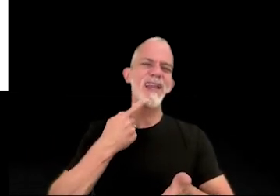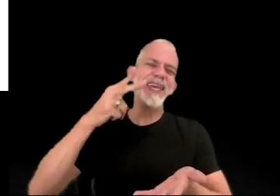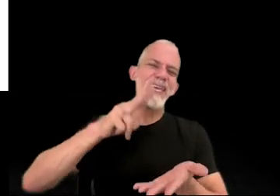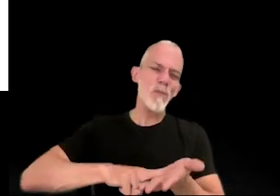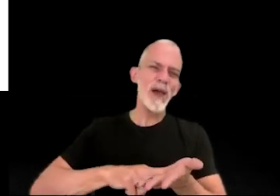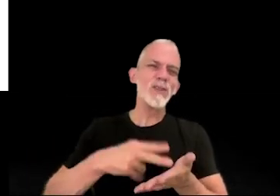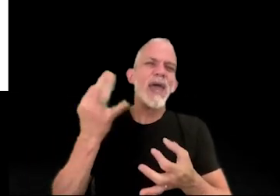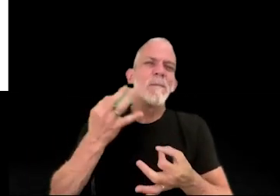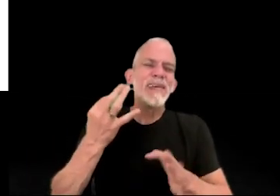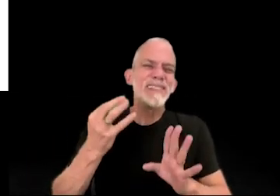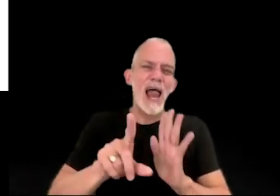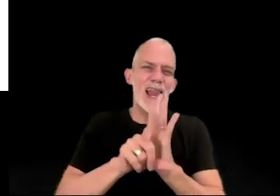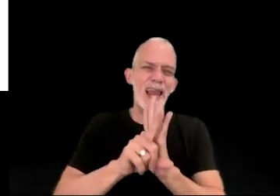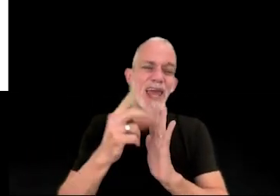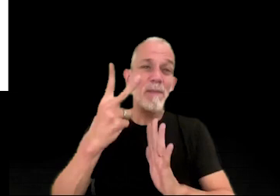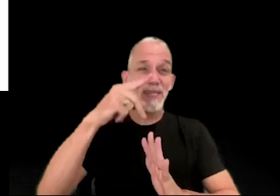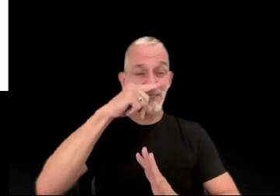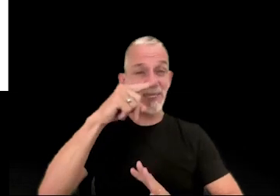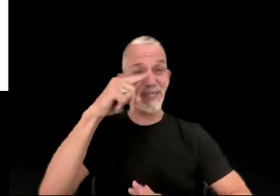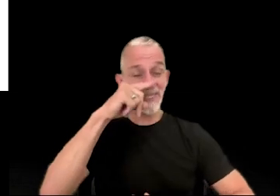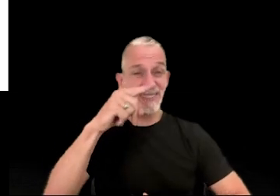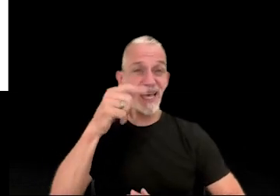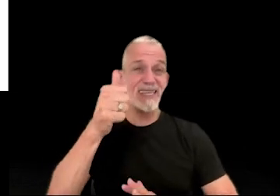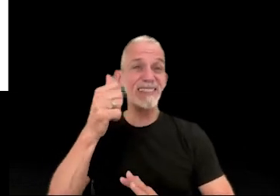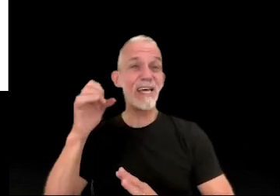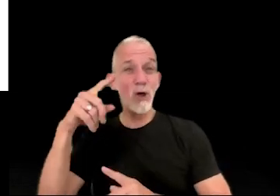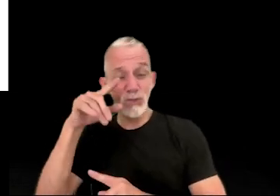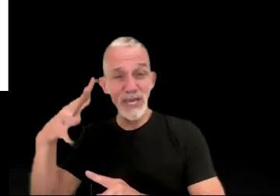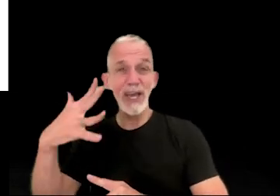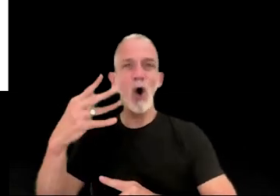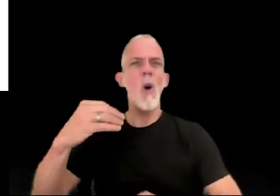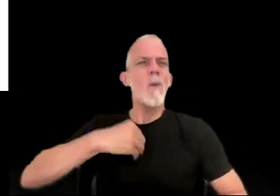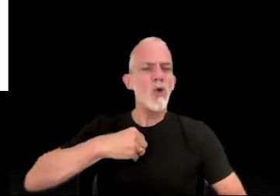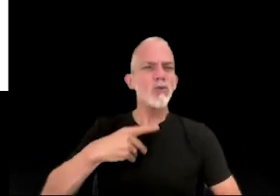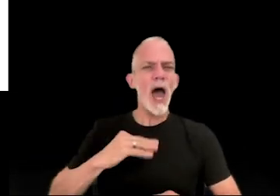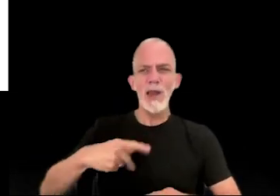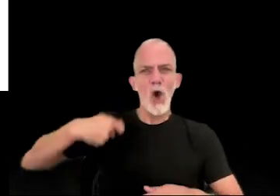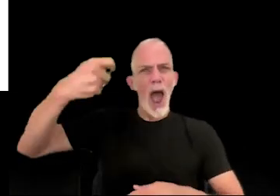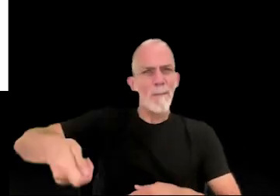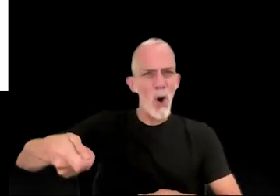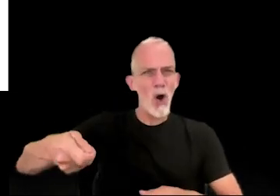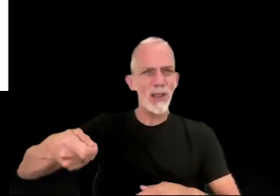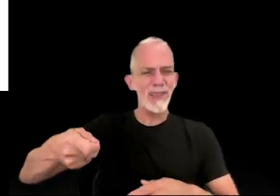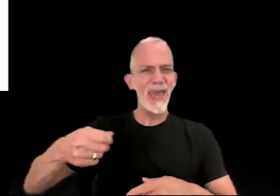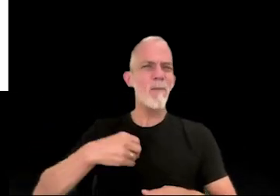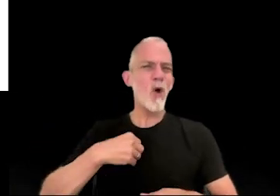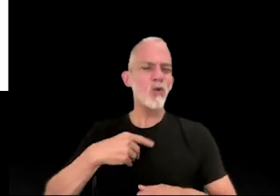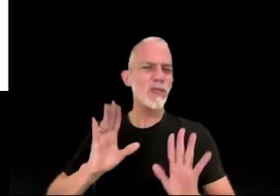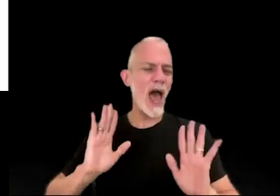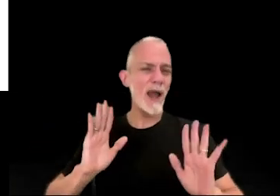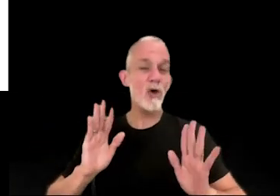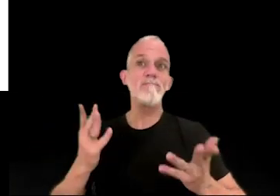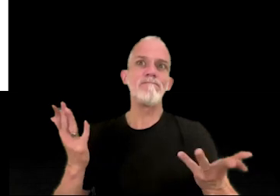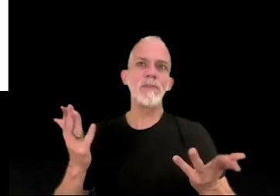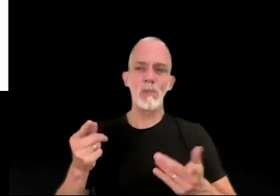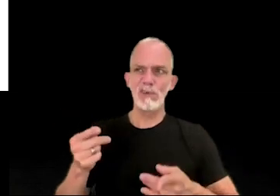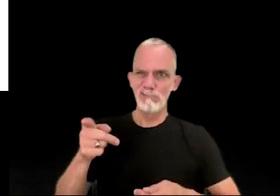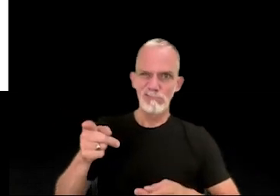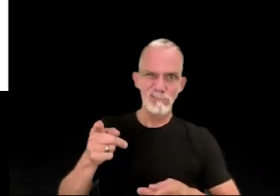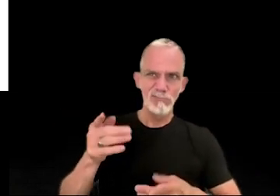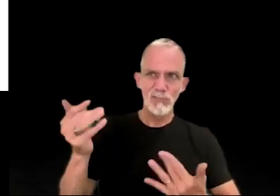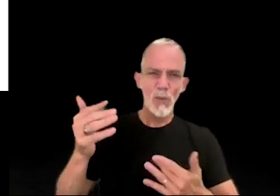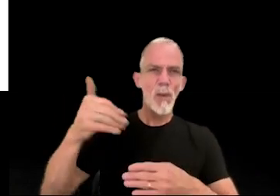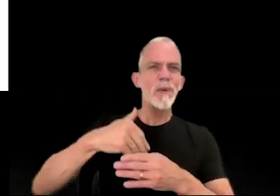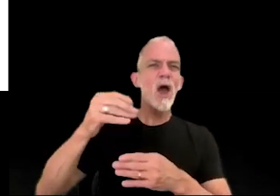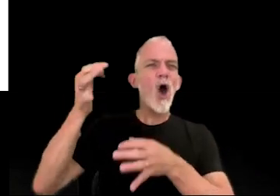con la ley 27605 tuvo en su momento un plan cuando surge la obligación del ingreso del aporte